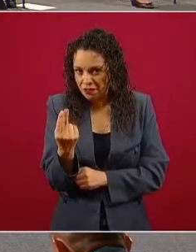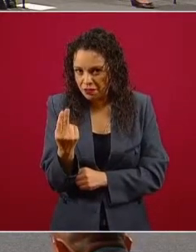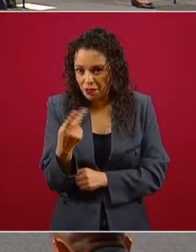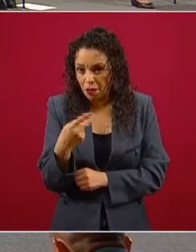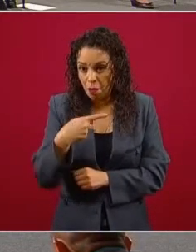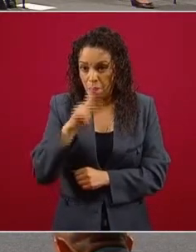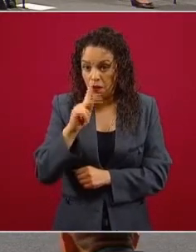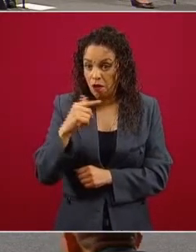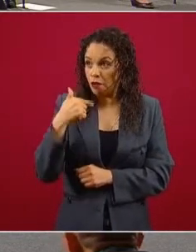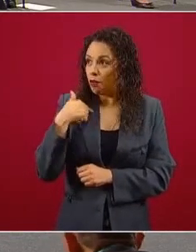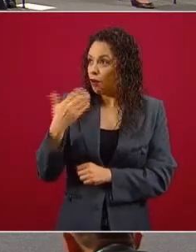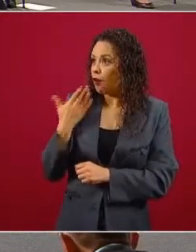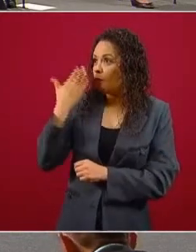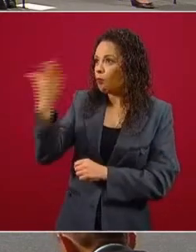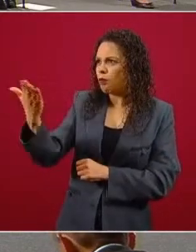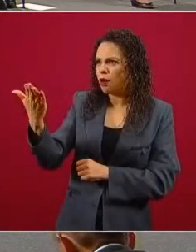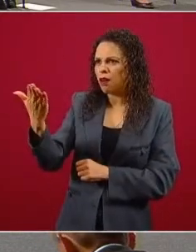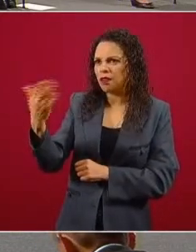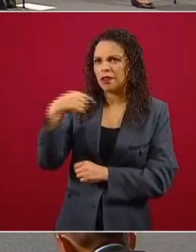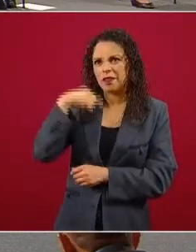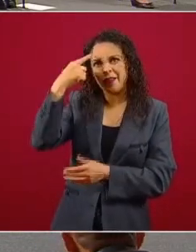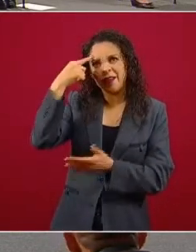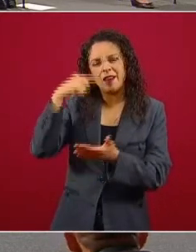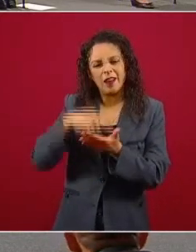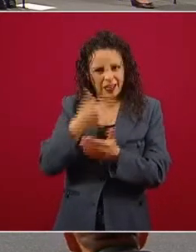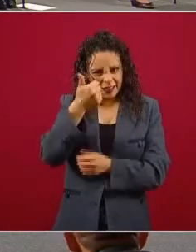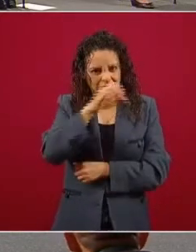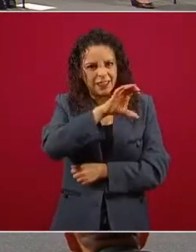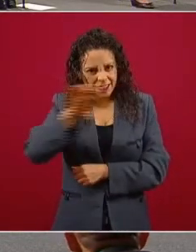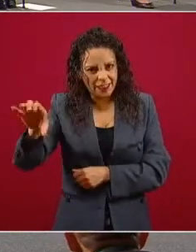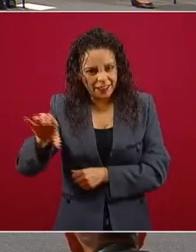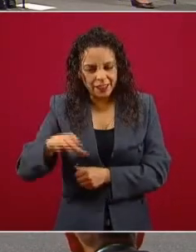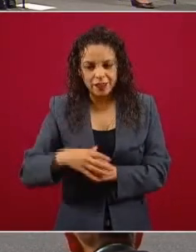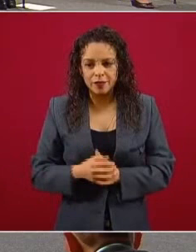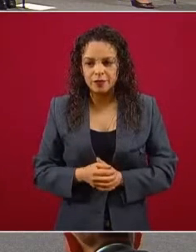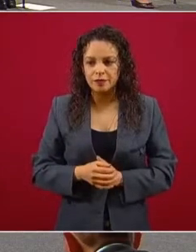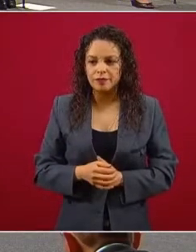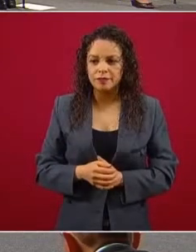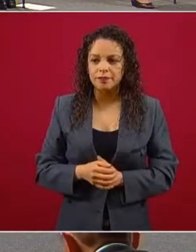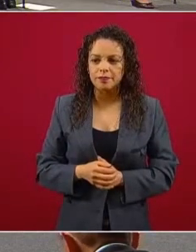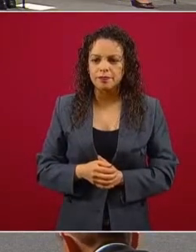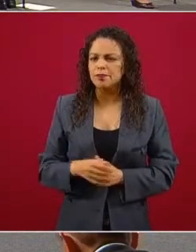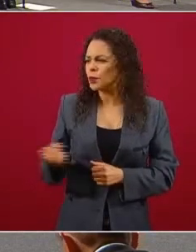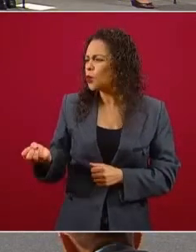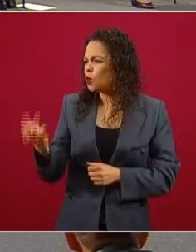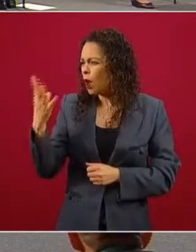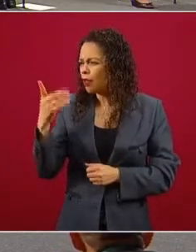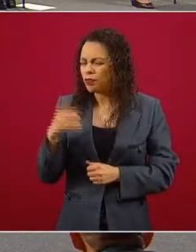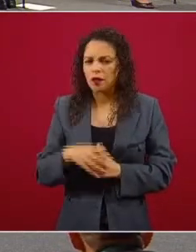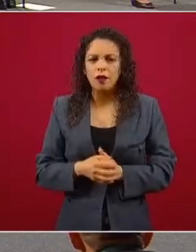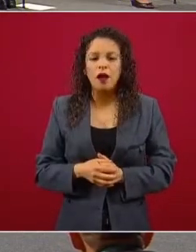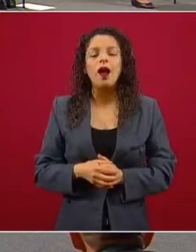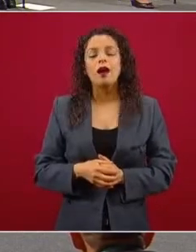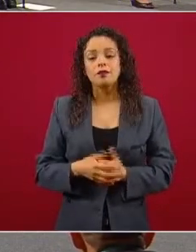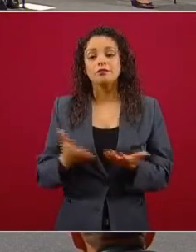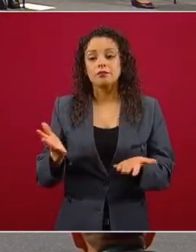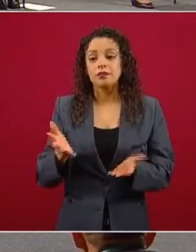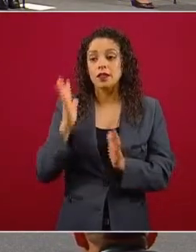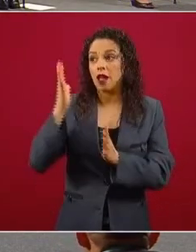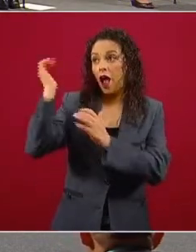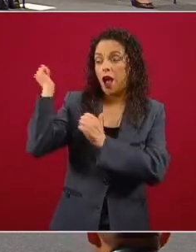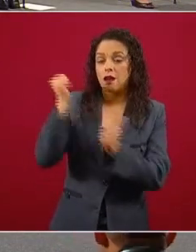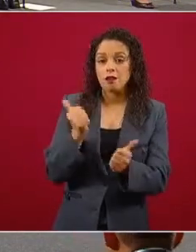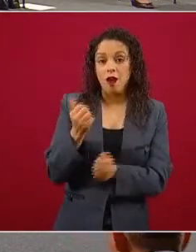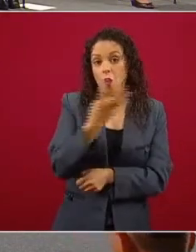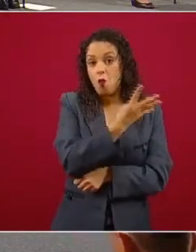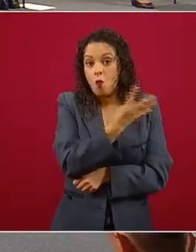creo que 600. ¿Cuántos nos han? Les pedimos 1,000. Y han llegado 400. O